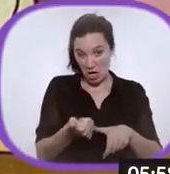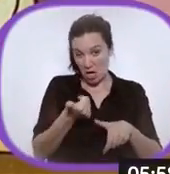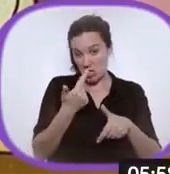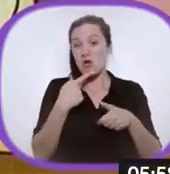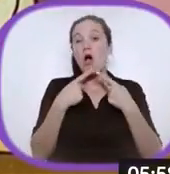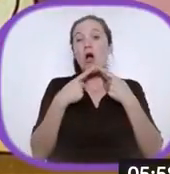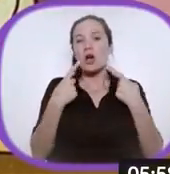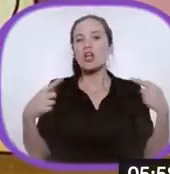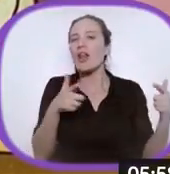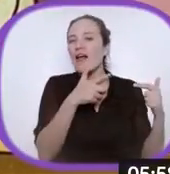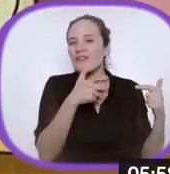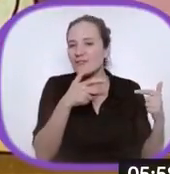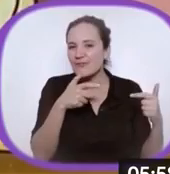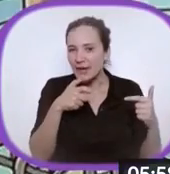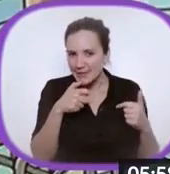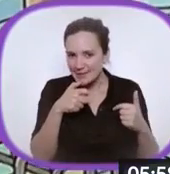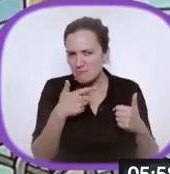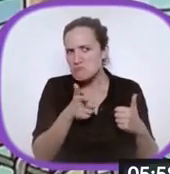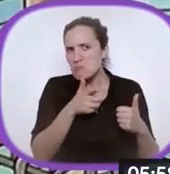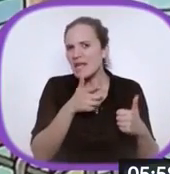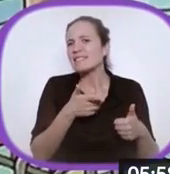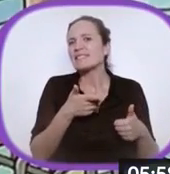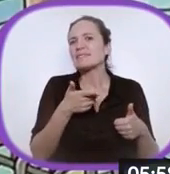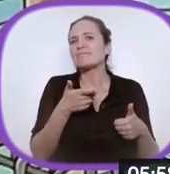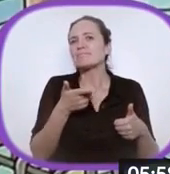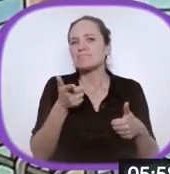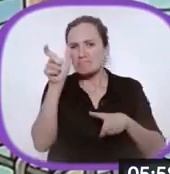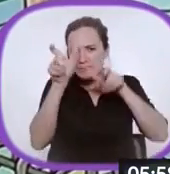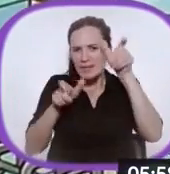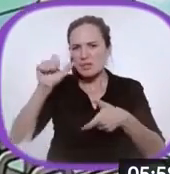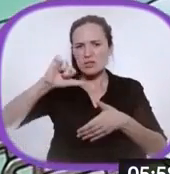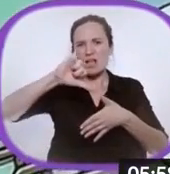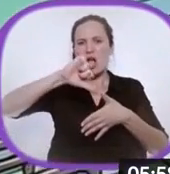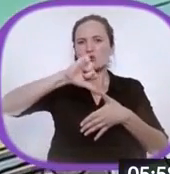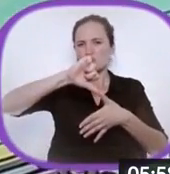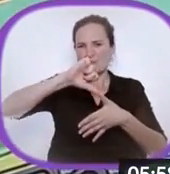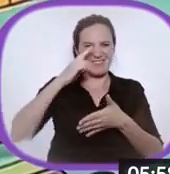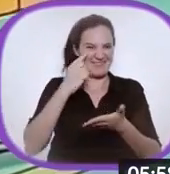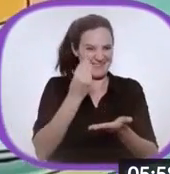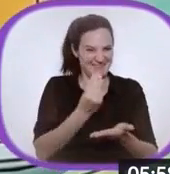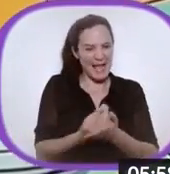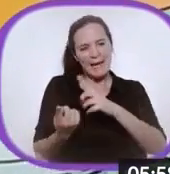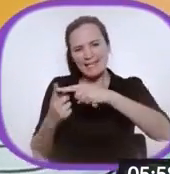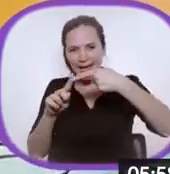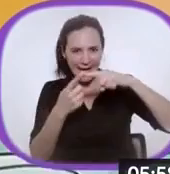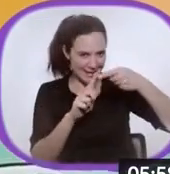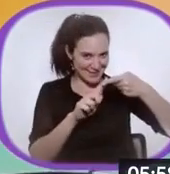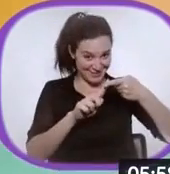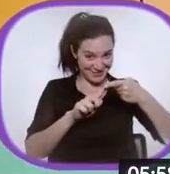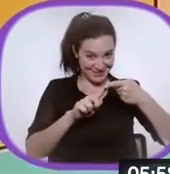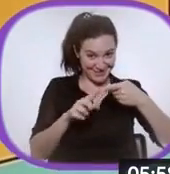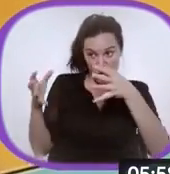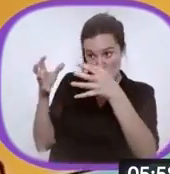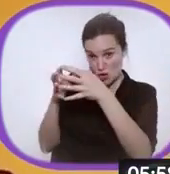crema y se cree que los ocupantes son de origen suramericano. Se cree que el secuestro del profesor Tornasol está conectado con el misterioso caso de la expedición